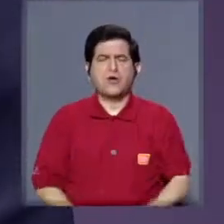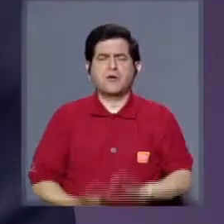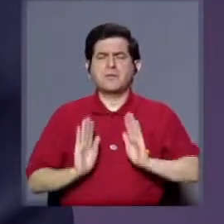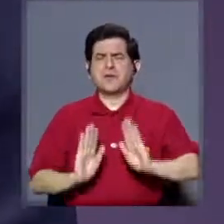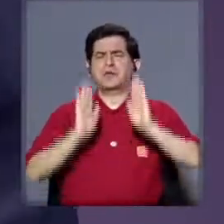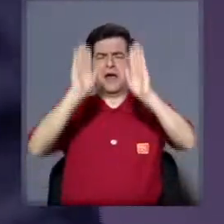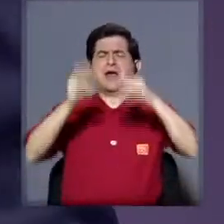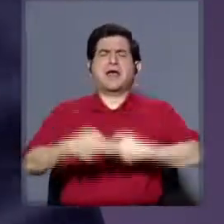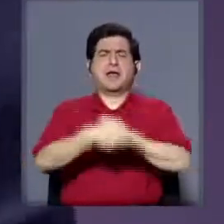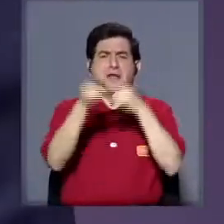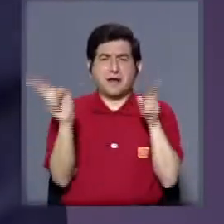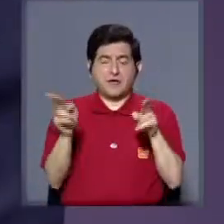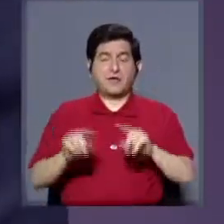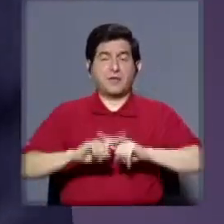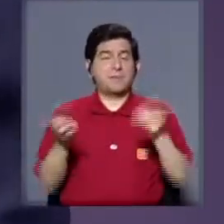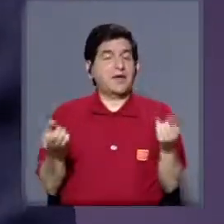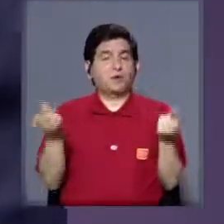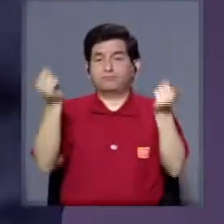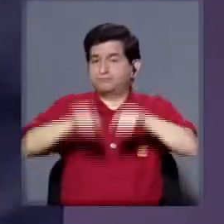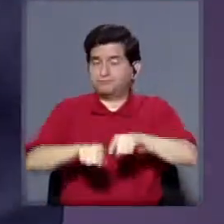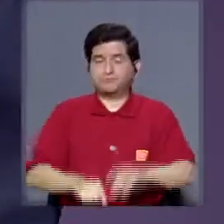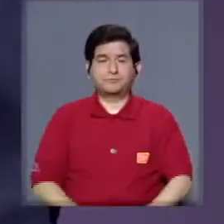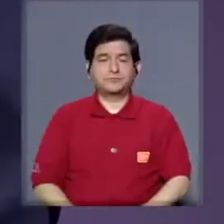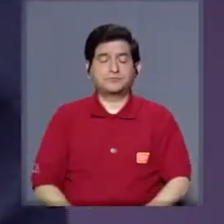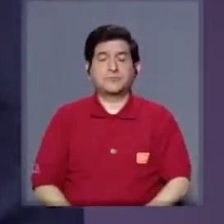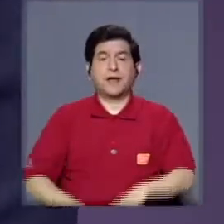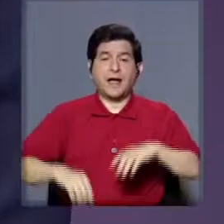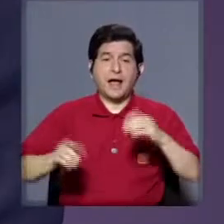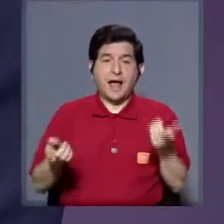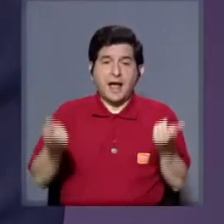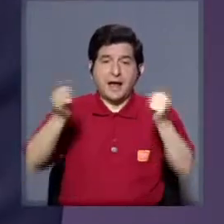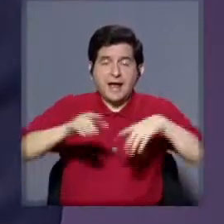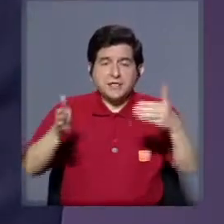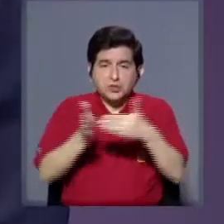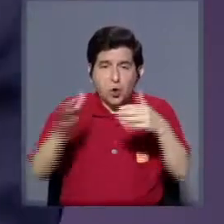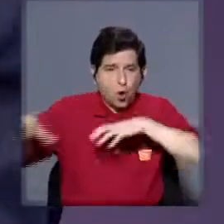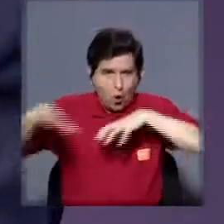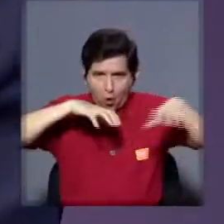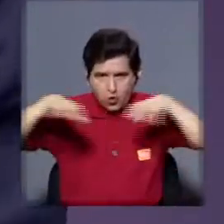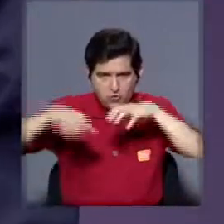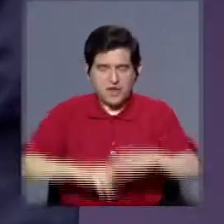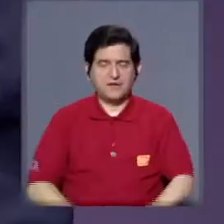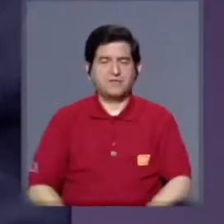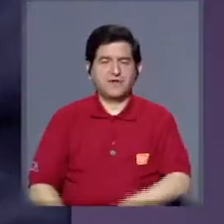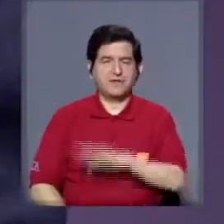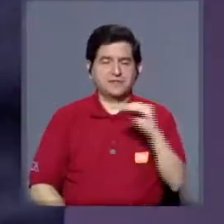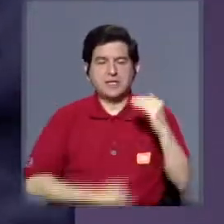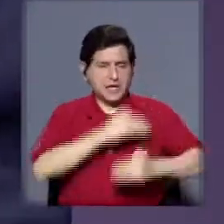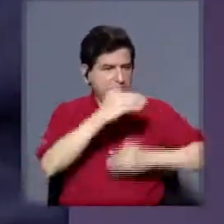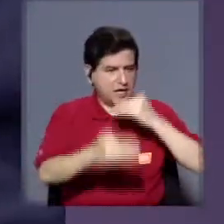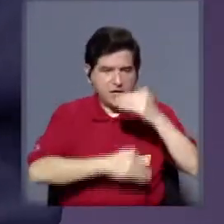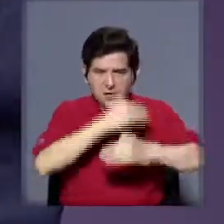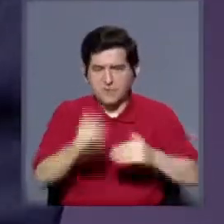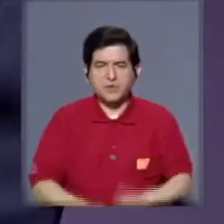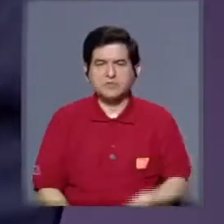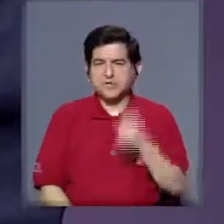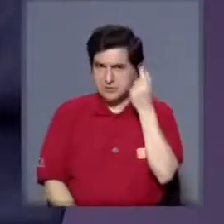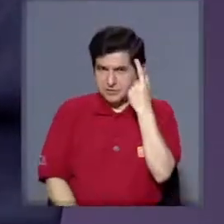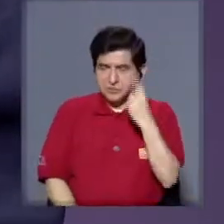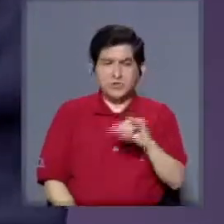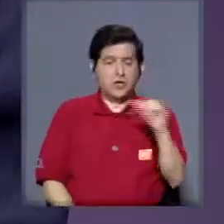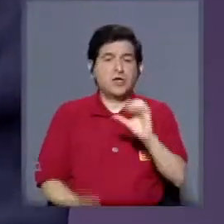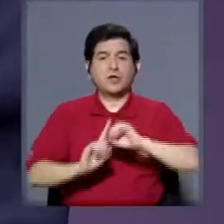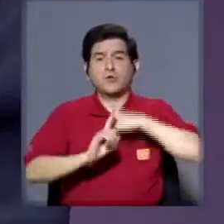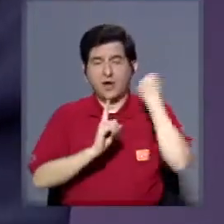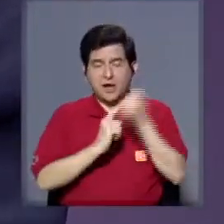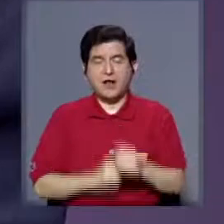para la región y bueno no se dio entonces el caso se reactiva y eventualmente pues va a seguir el mismo curso para que me entiendan de lo